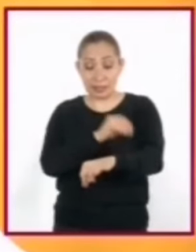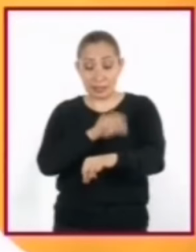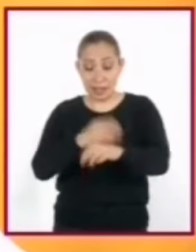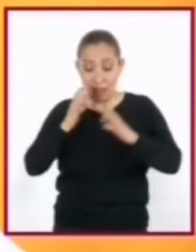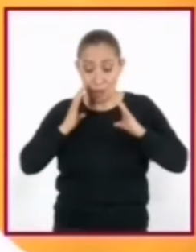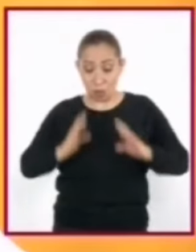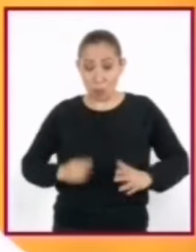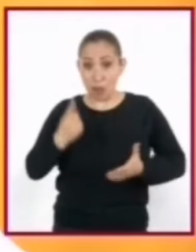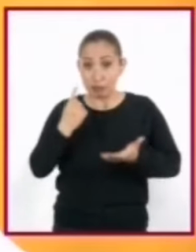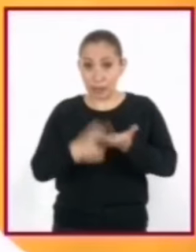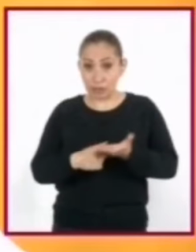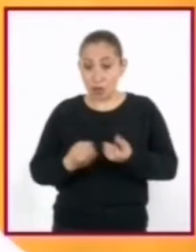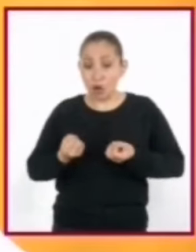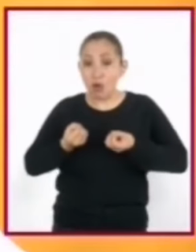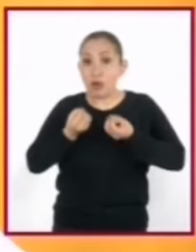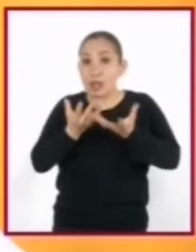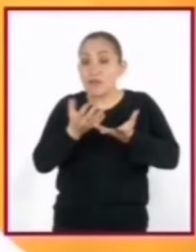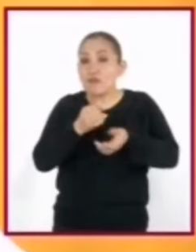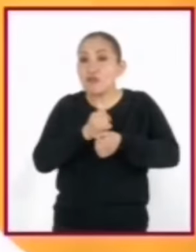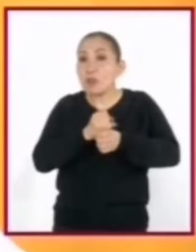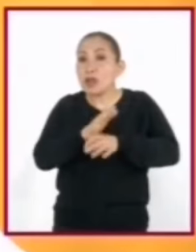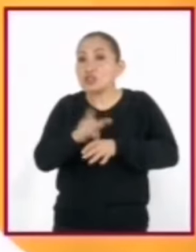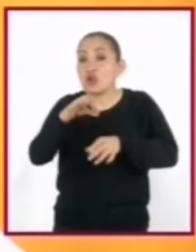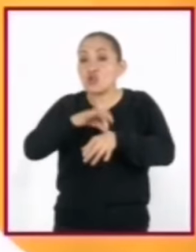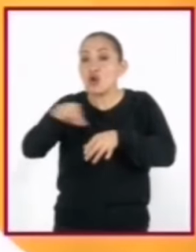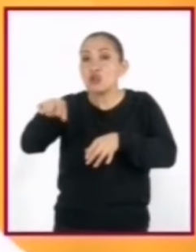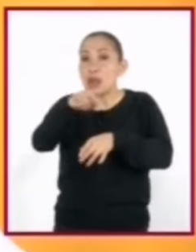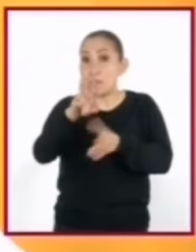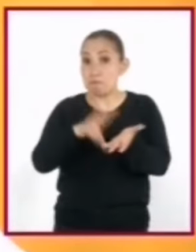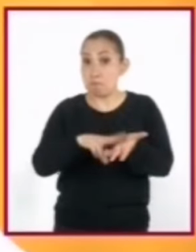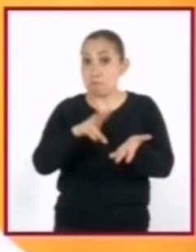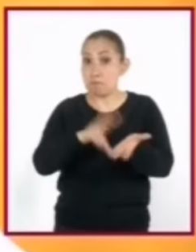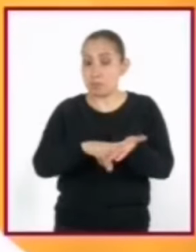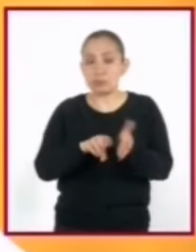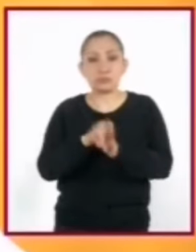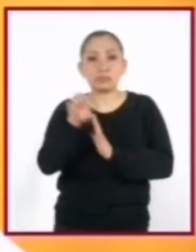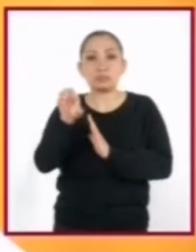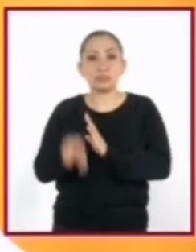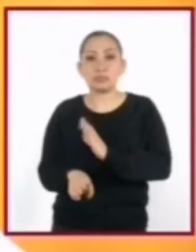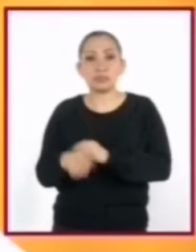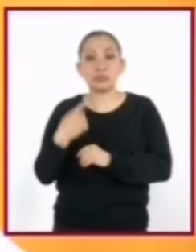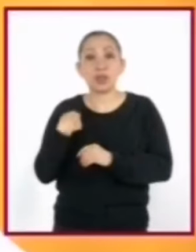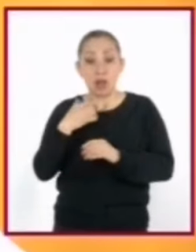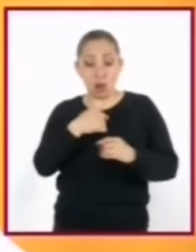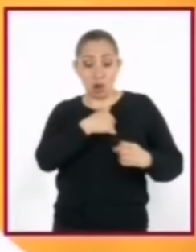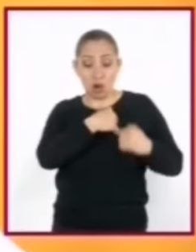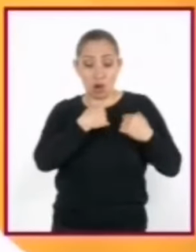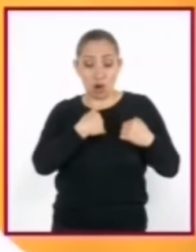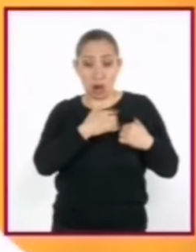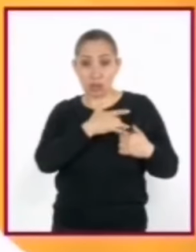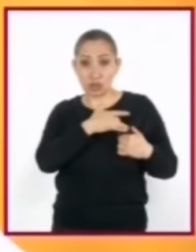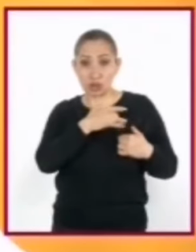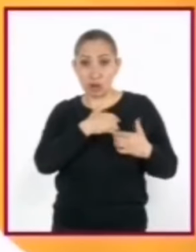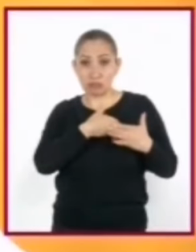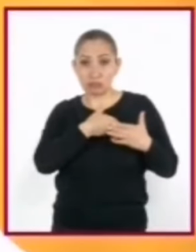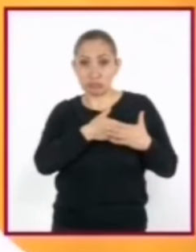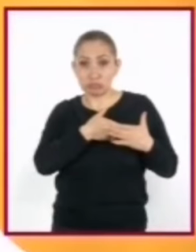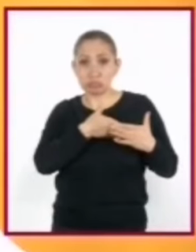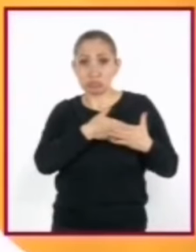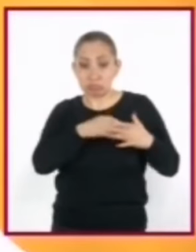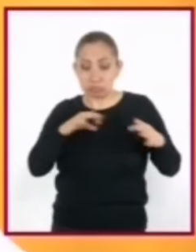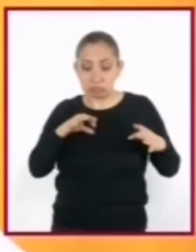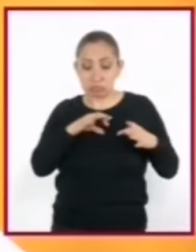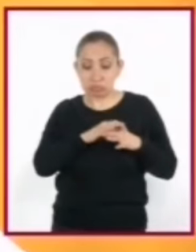cuerpo proporciona información médica valiosa. Por ejemplo, tu corazón late